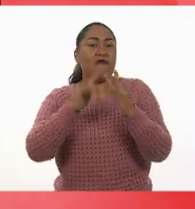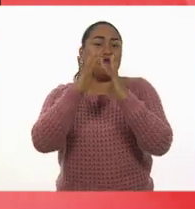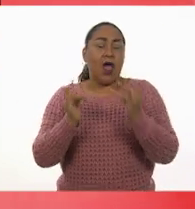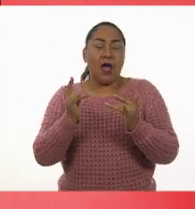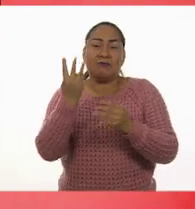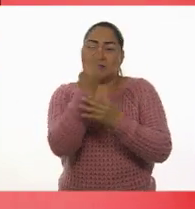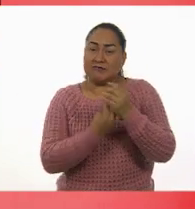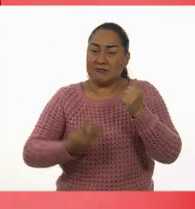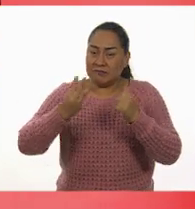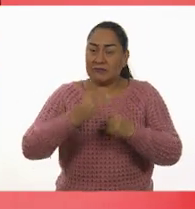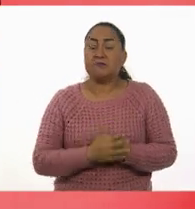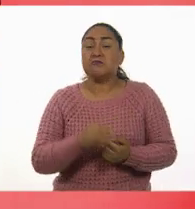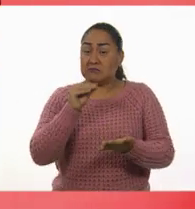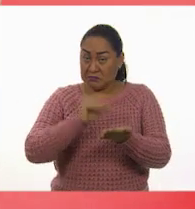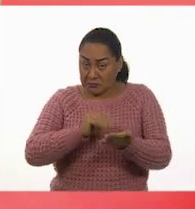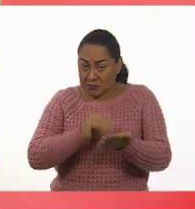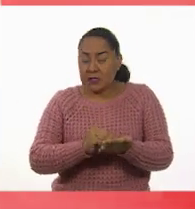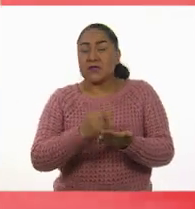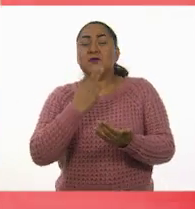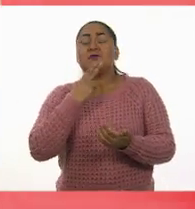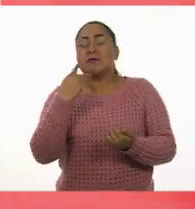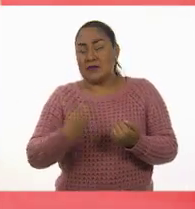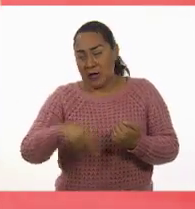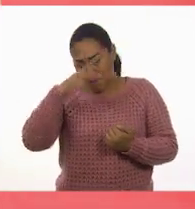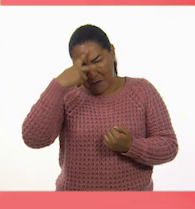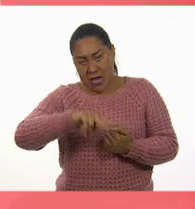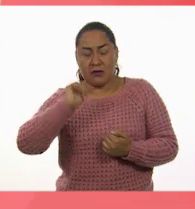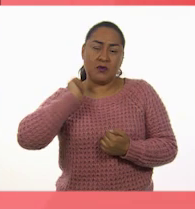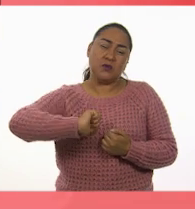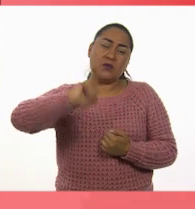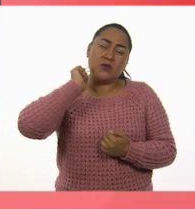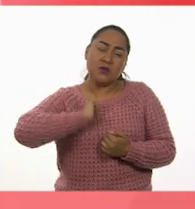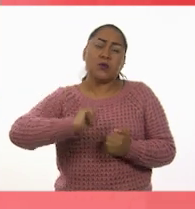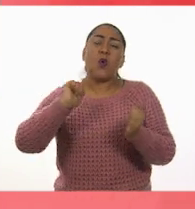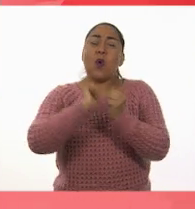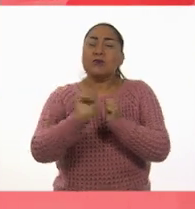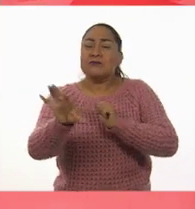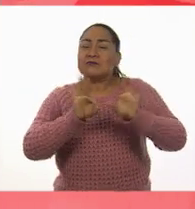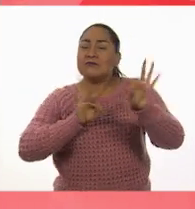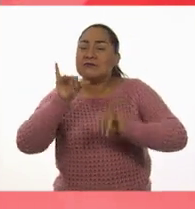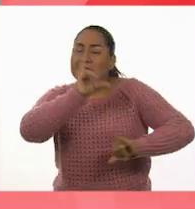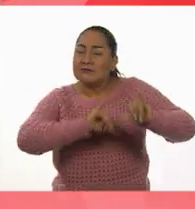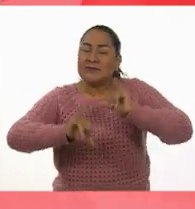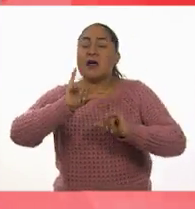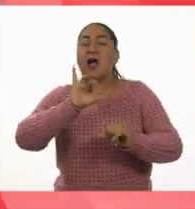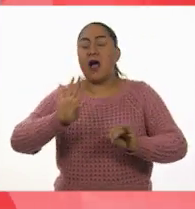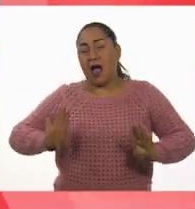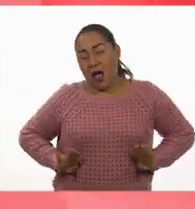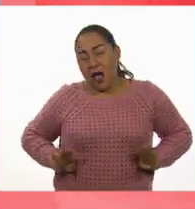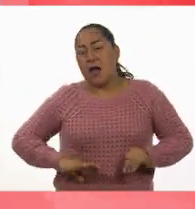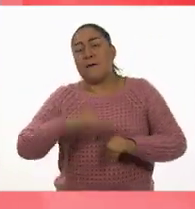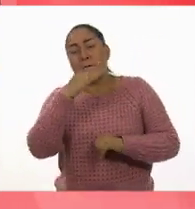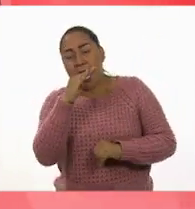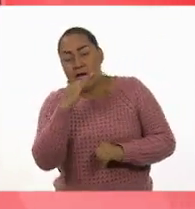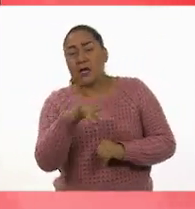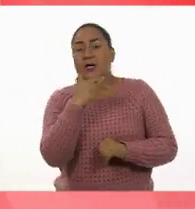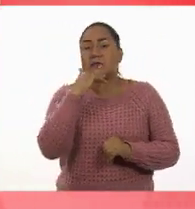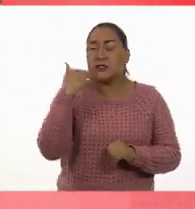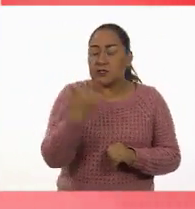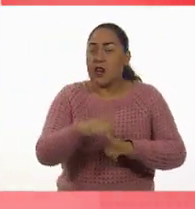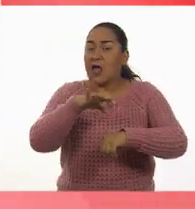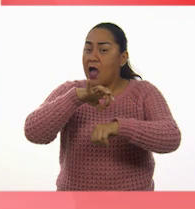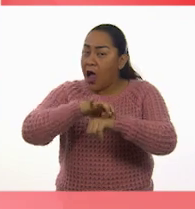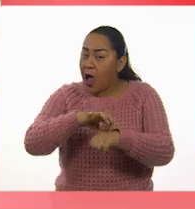francesa. Mantiene viva la esencia del México antiguo con los ingredientes a base de maíz, chile,